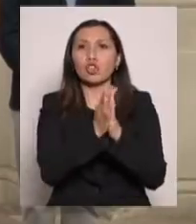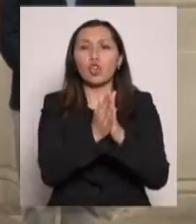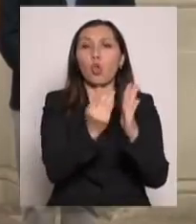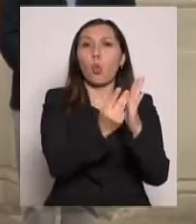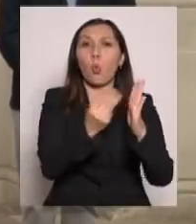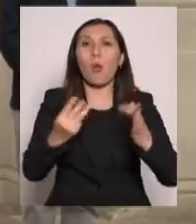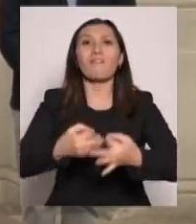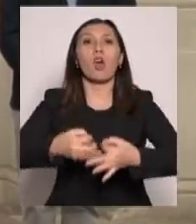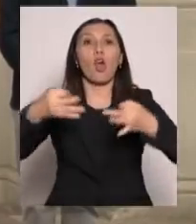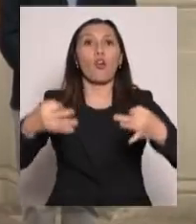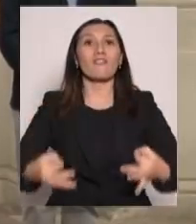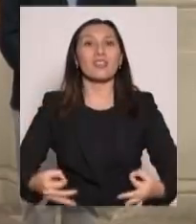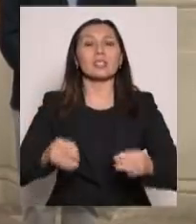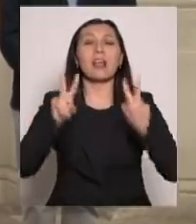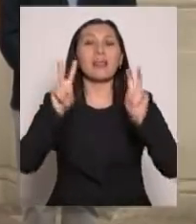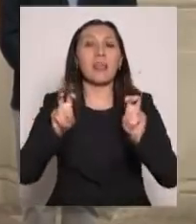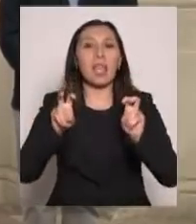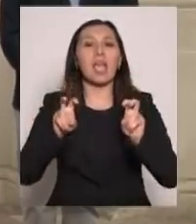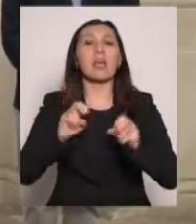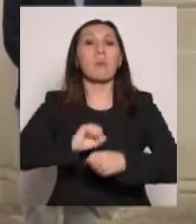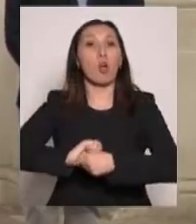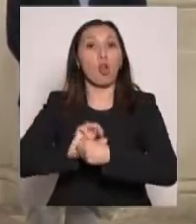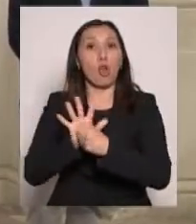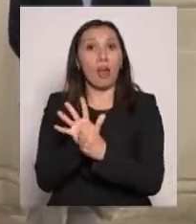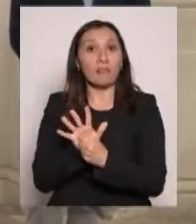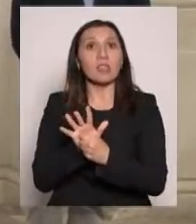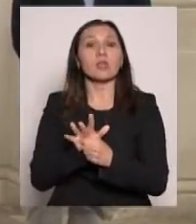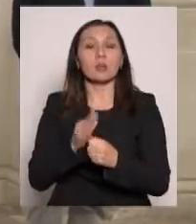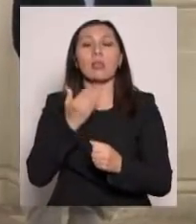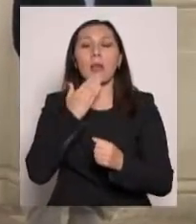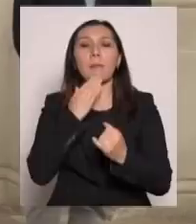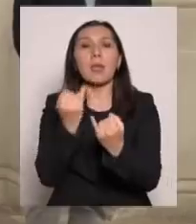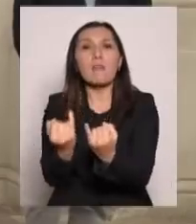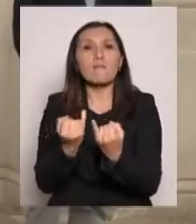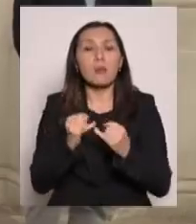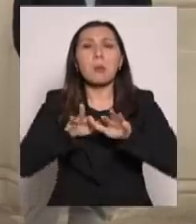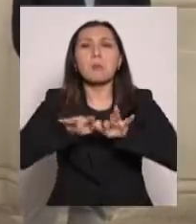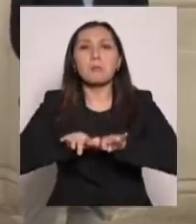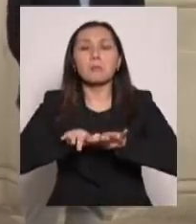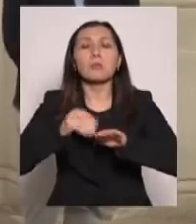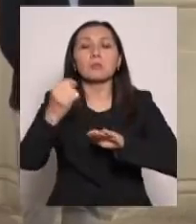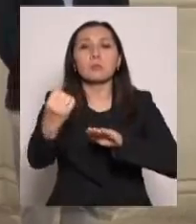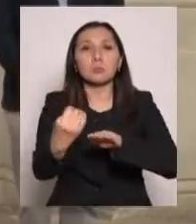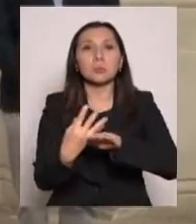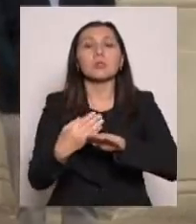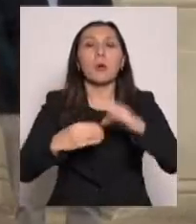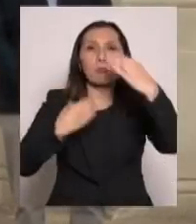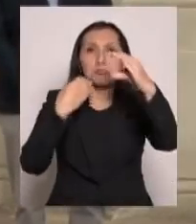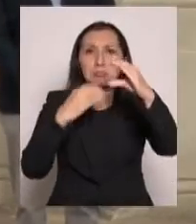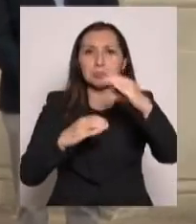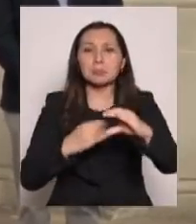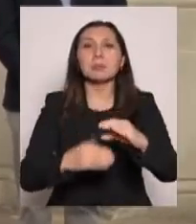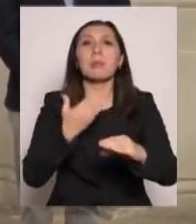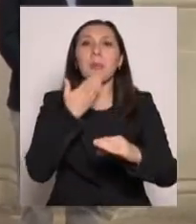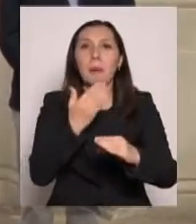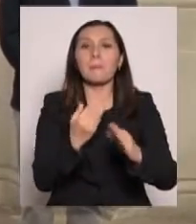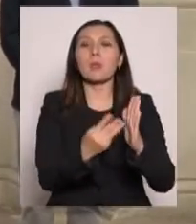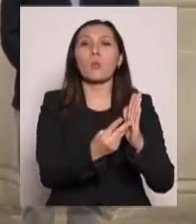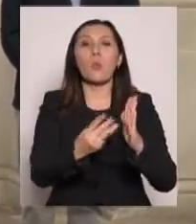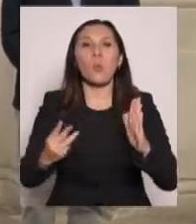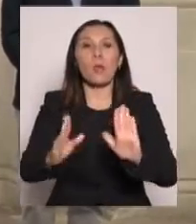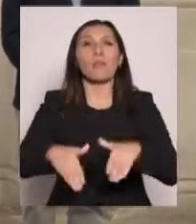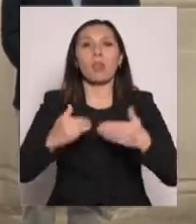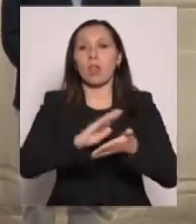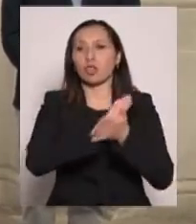sitios oficiales relacionados con el coronavirus y acceder también a la plataforma que ha puesto a disposición